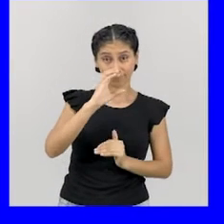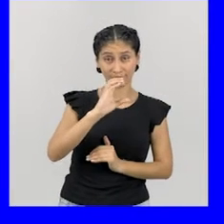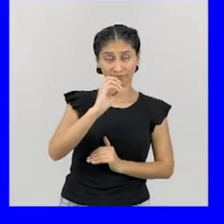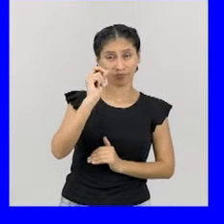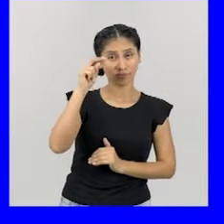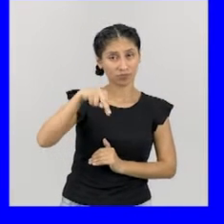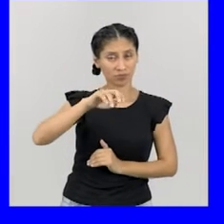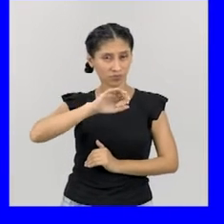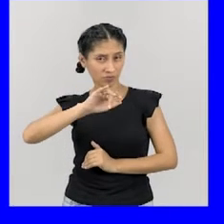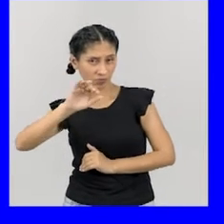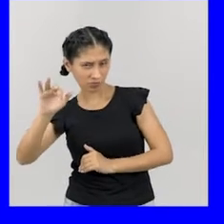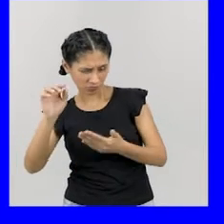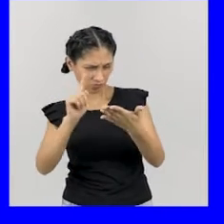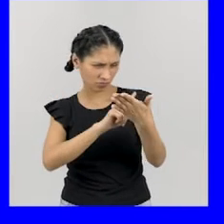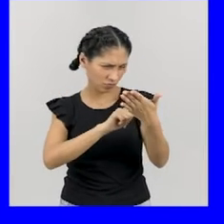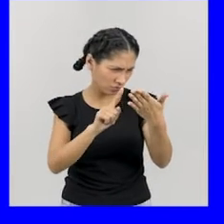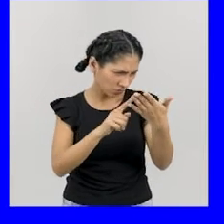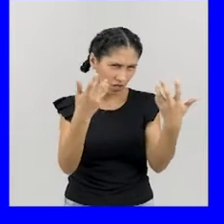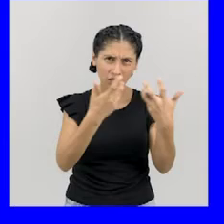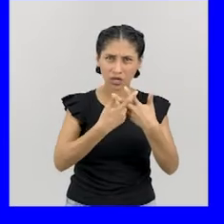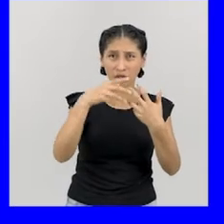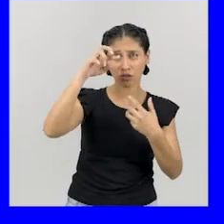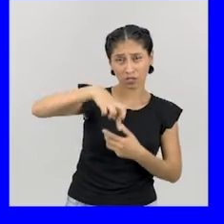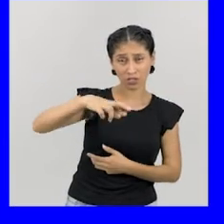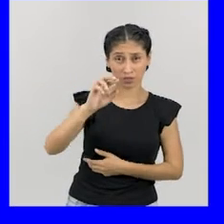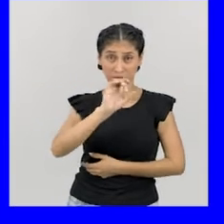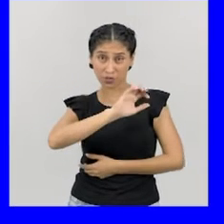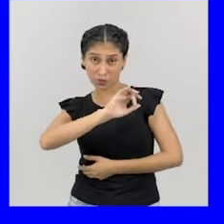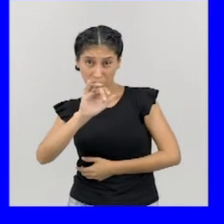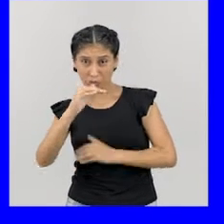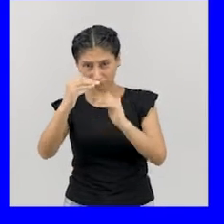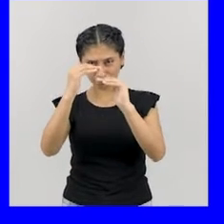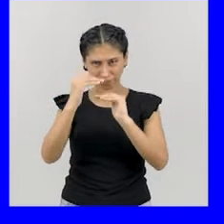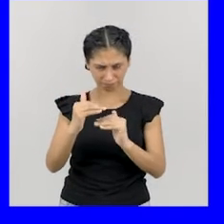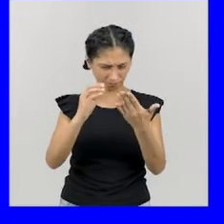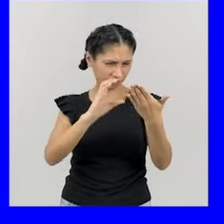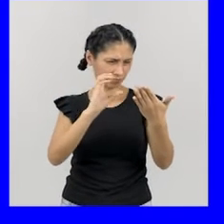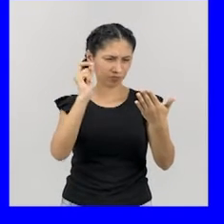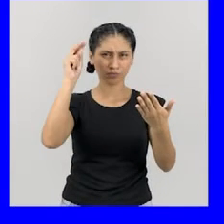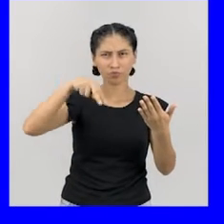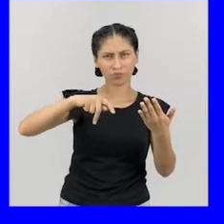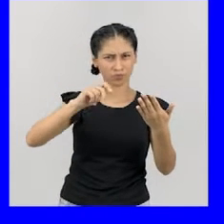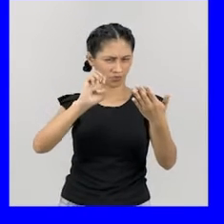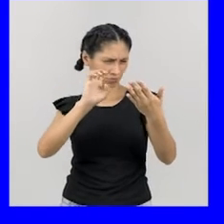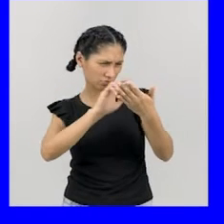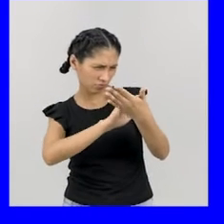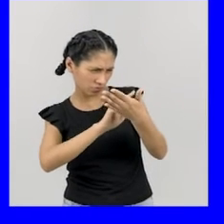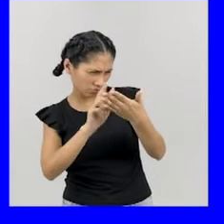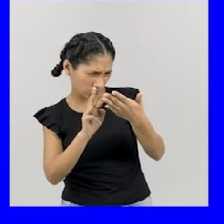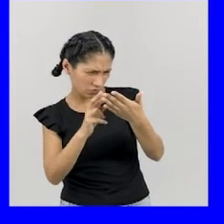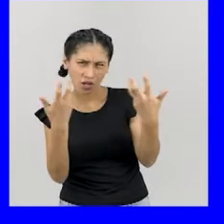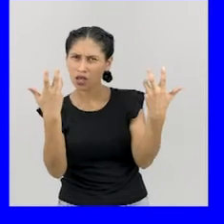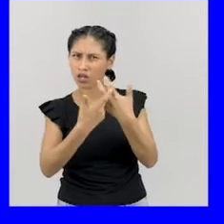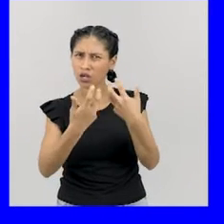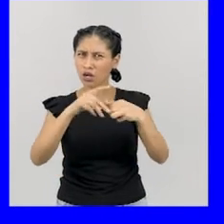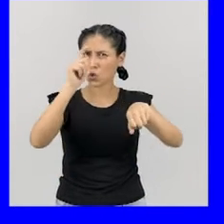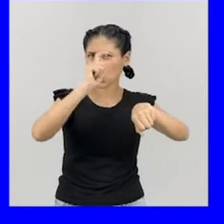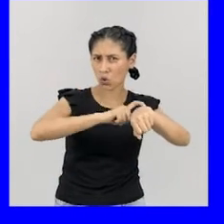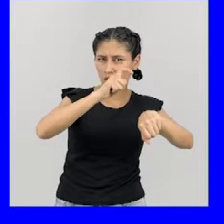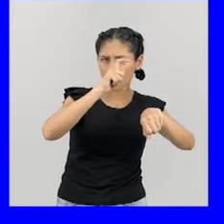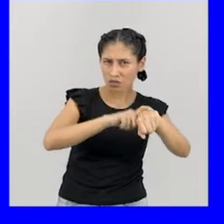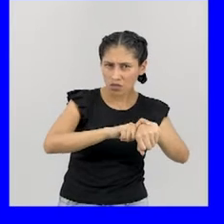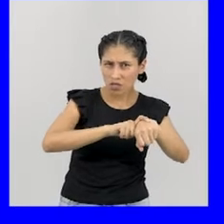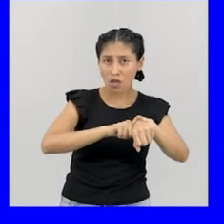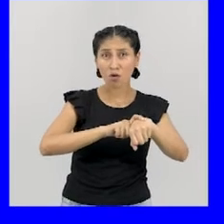son las conjunciones coordinadas y las preposiciones. Contexto, que se refiere principalmente al tiempo y